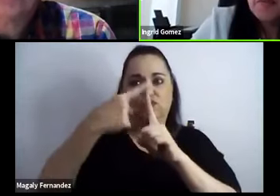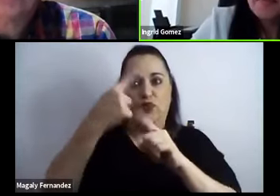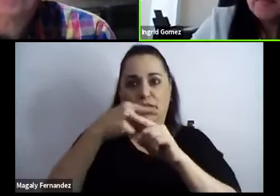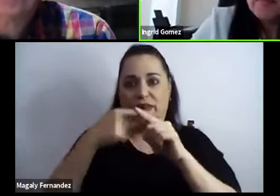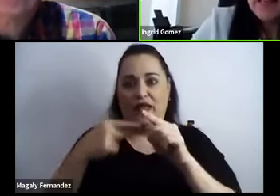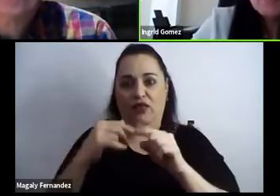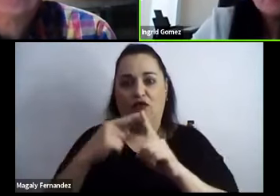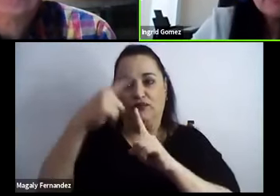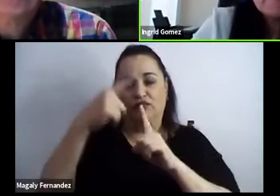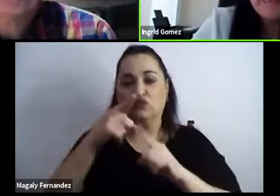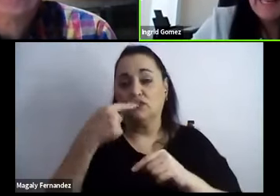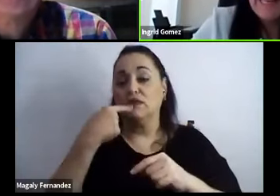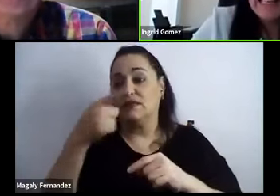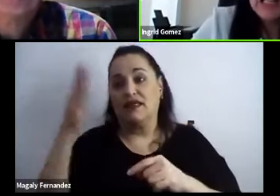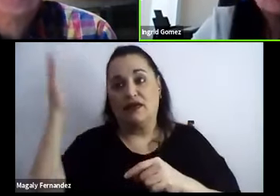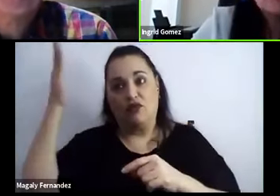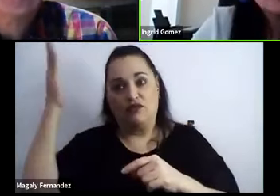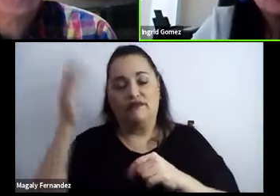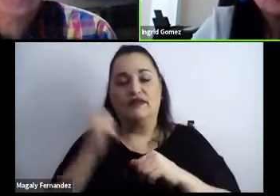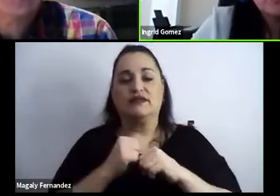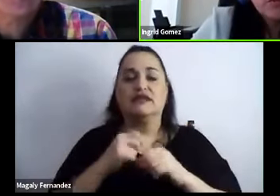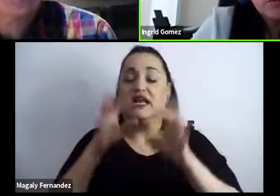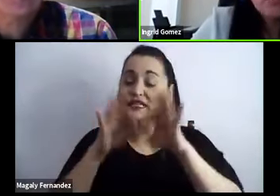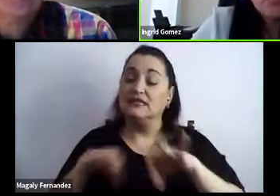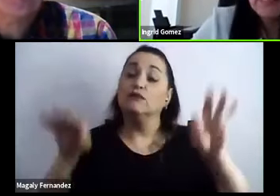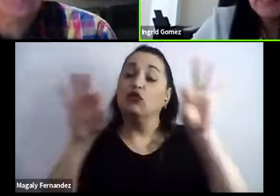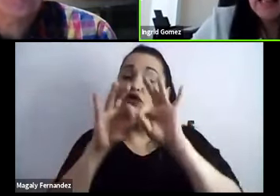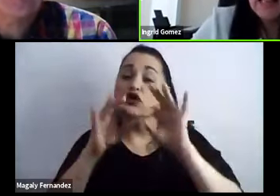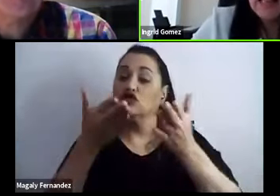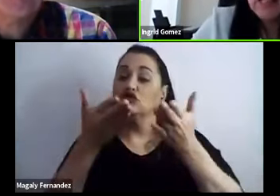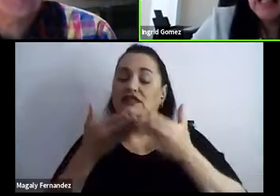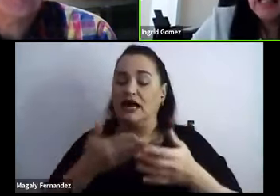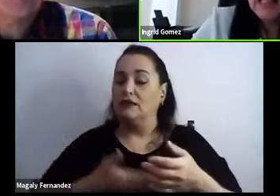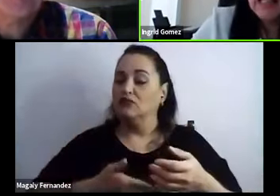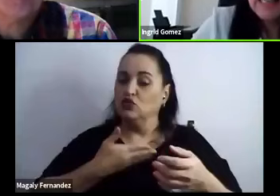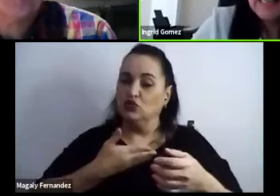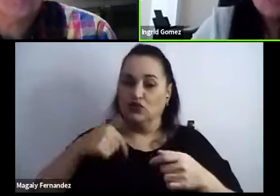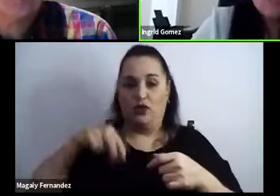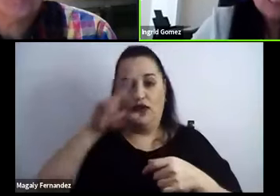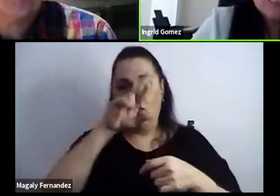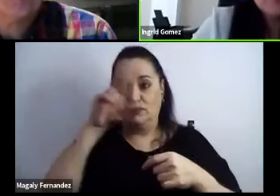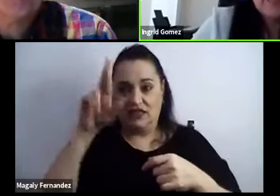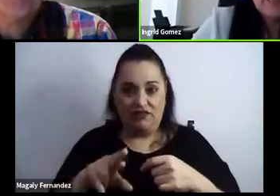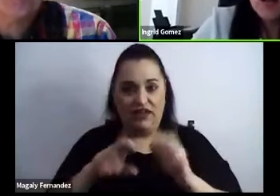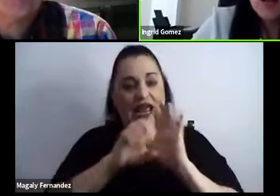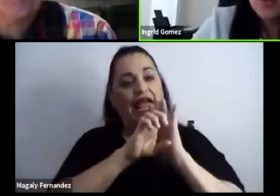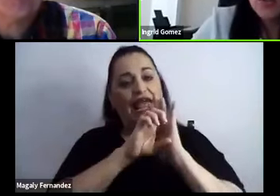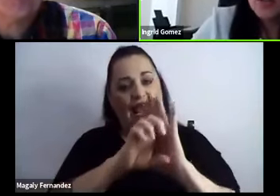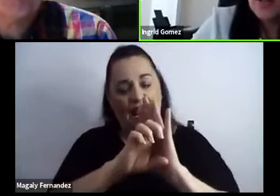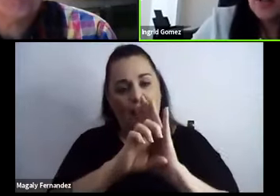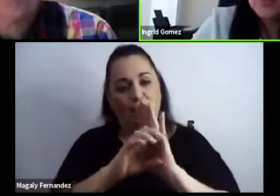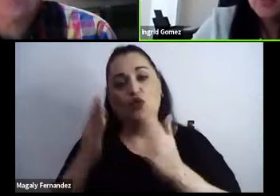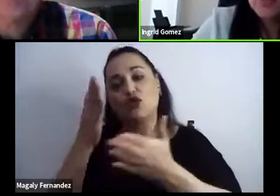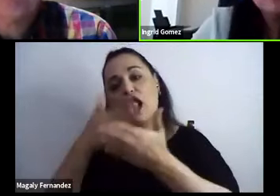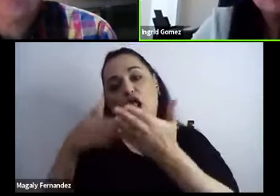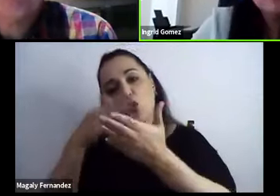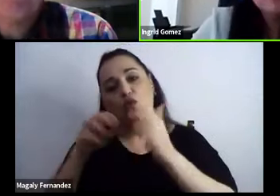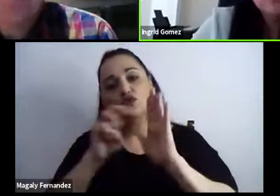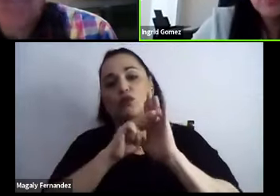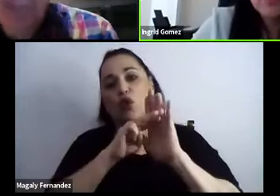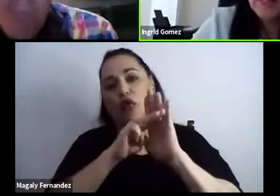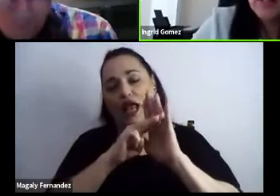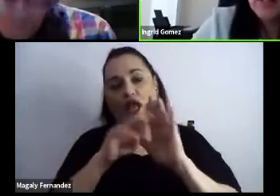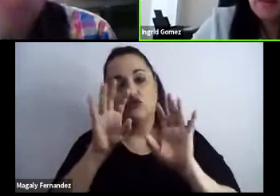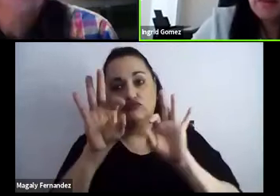conferencia. Es importante también y nos da mucho gusto, mucho placer que en Costa Rica sea un ejemplo de algunos de los modelos y de los hallazgos, de